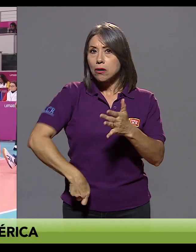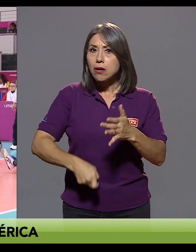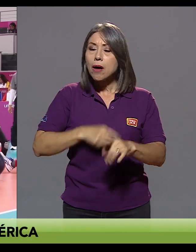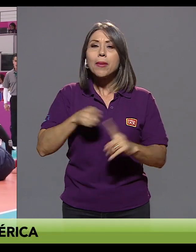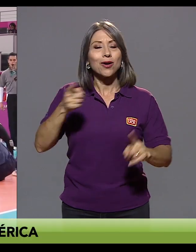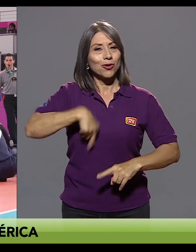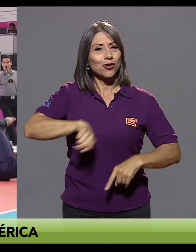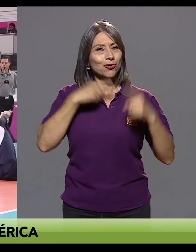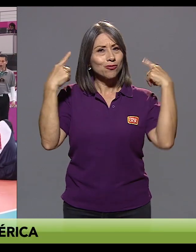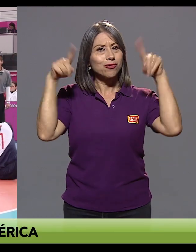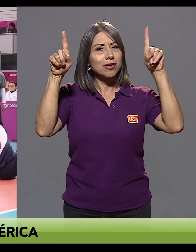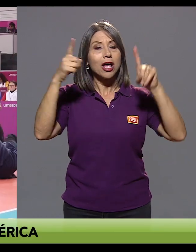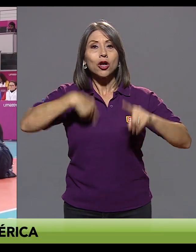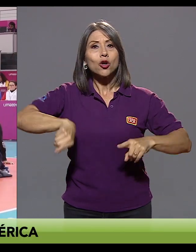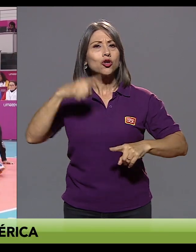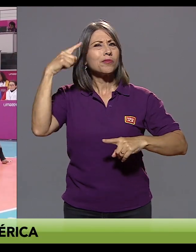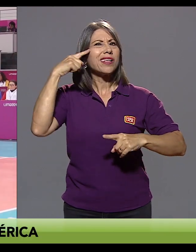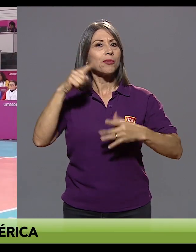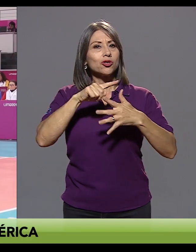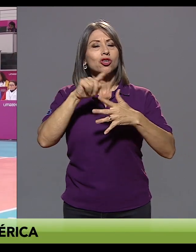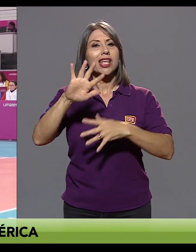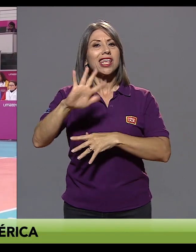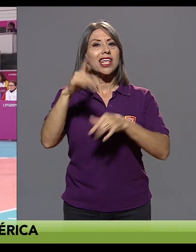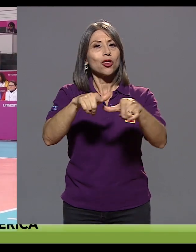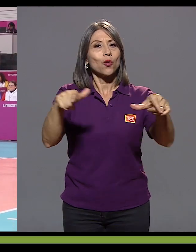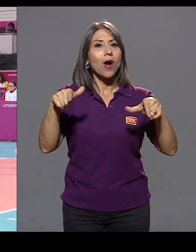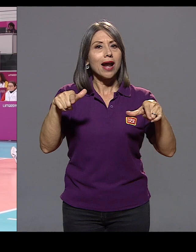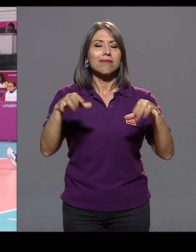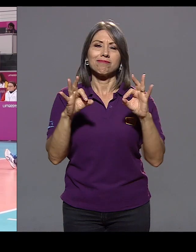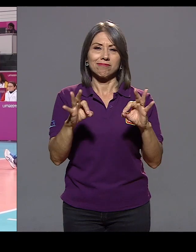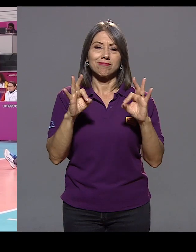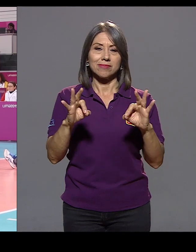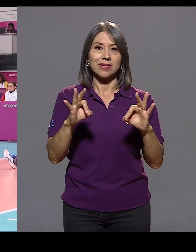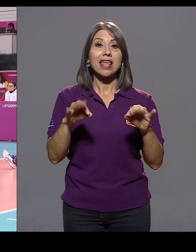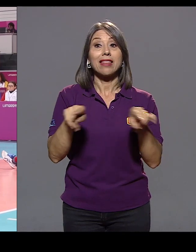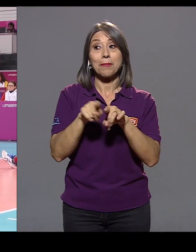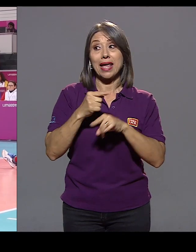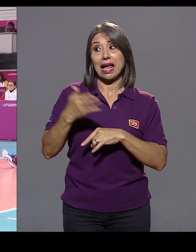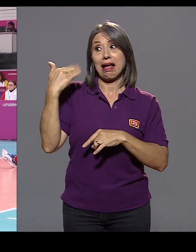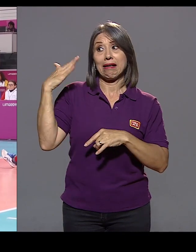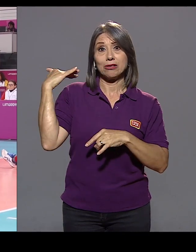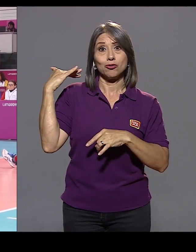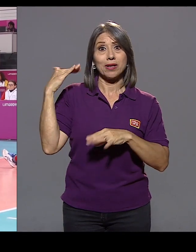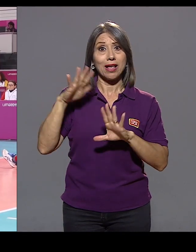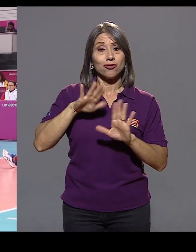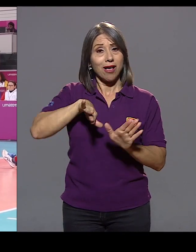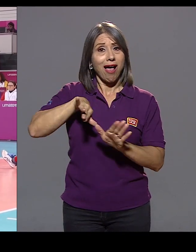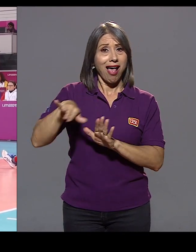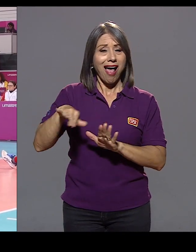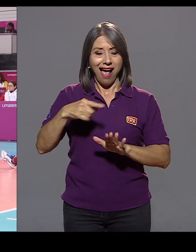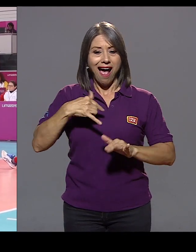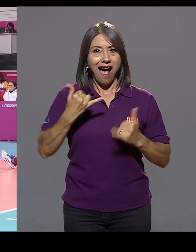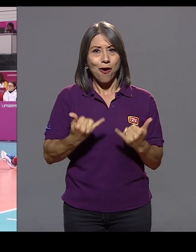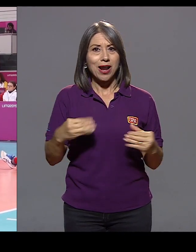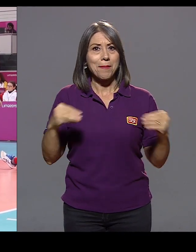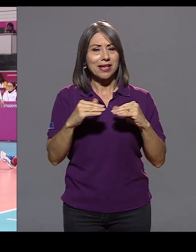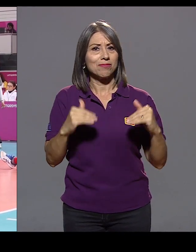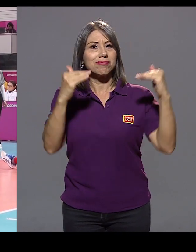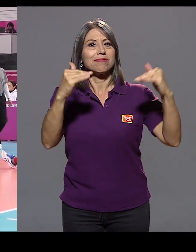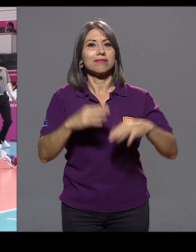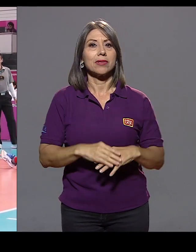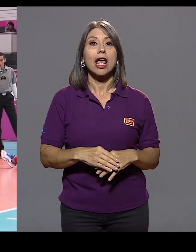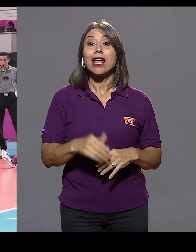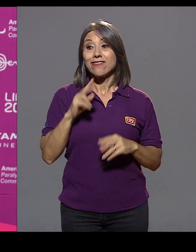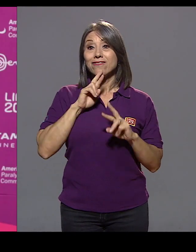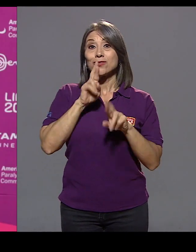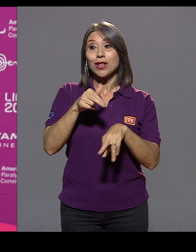cumplimos la meta era en quinto lugar y superar lo que se había hecho en las dos anteriores. Y cuando nos encontramos resultados como el que vimos ayer y